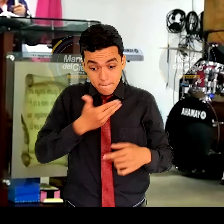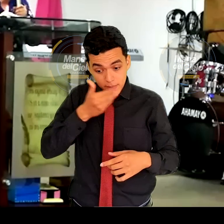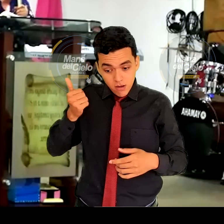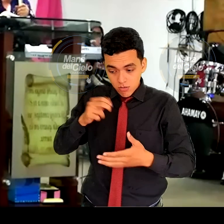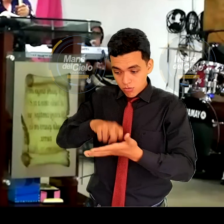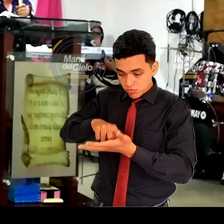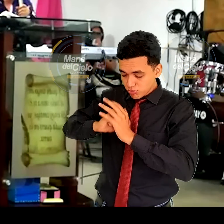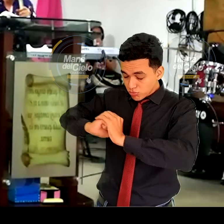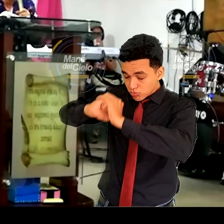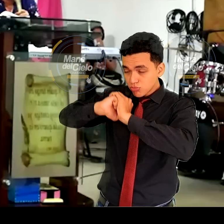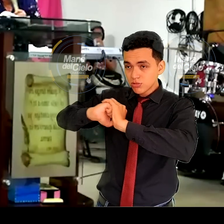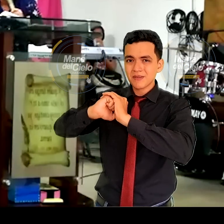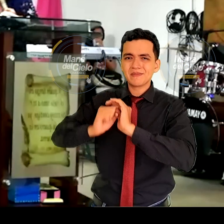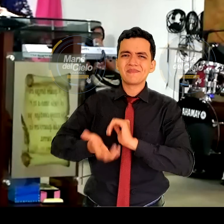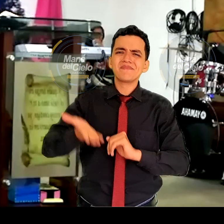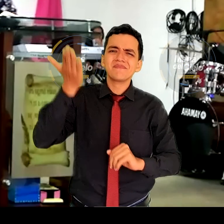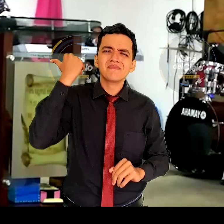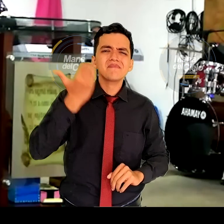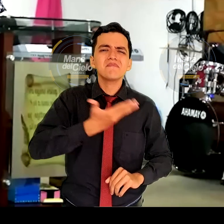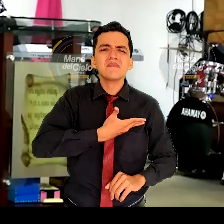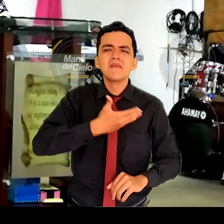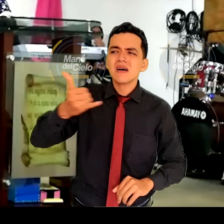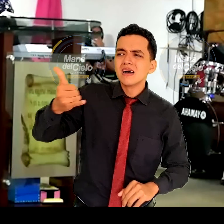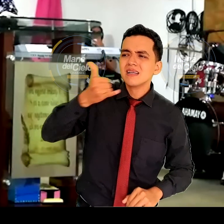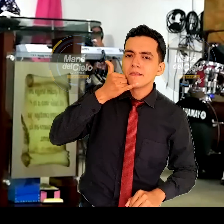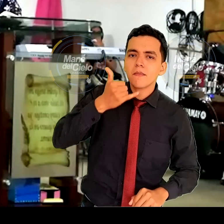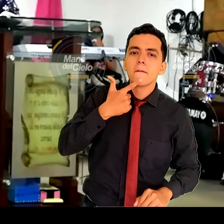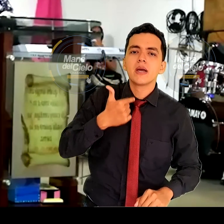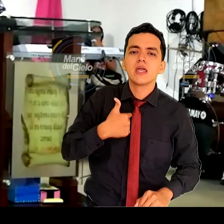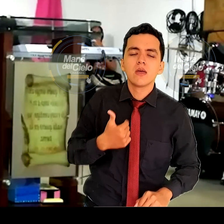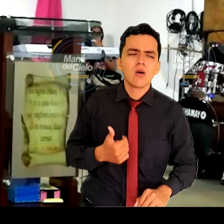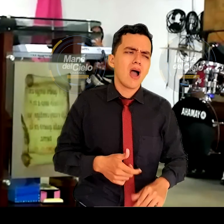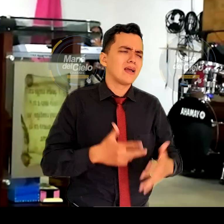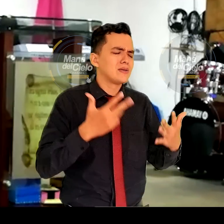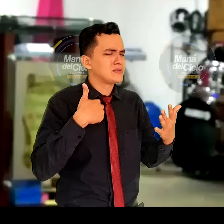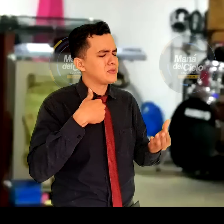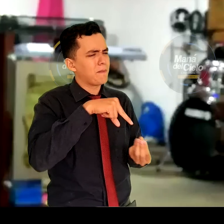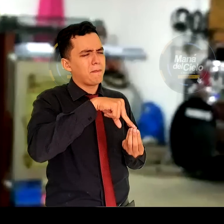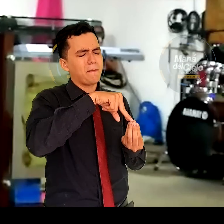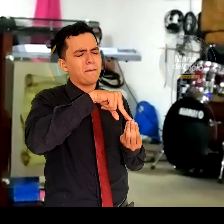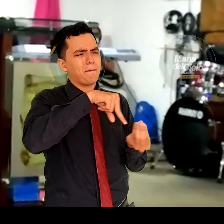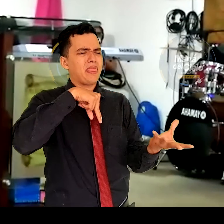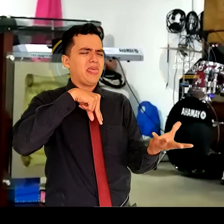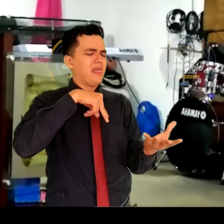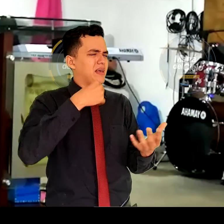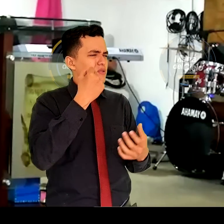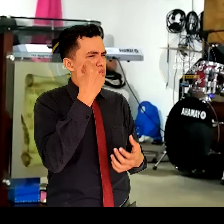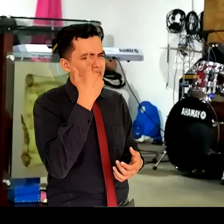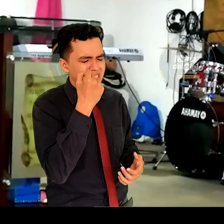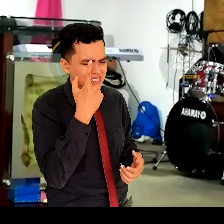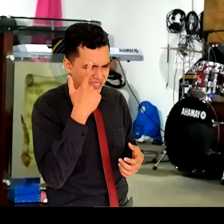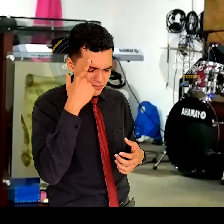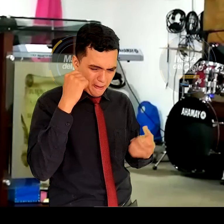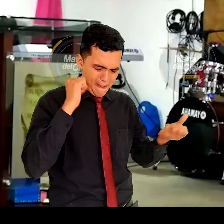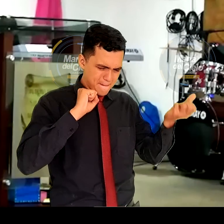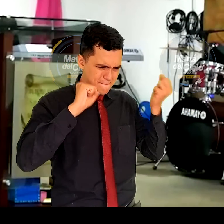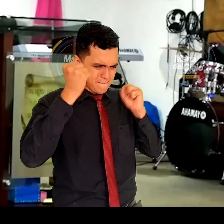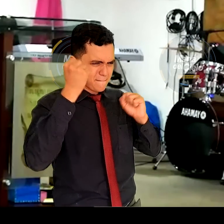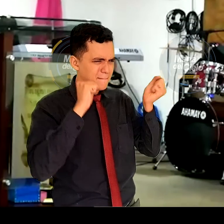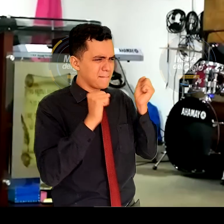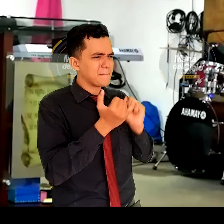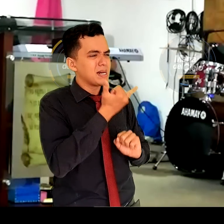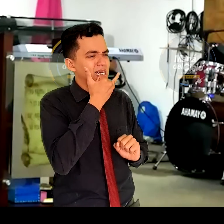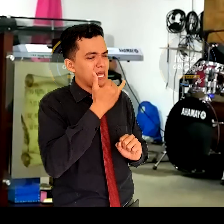mamá de algún lugar que me llamó. Me dice: hermana, por favor, estoy desubicada, estoy en una agonía, no aguanto.